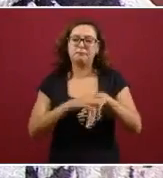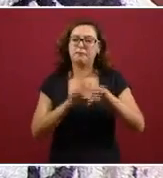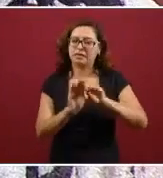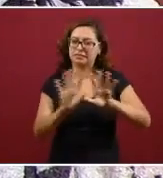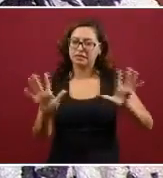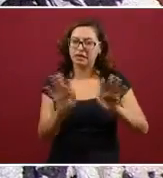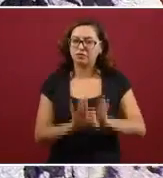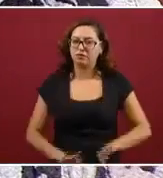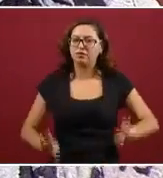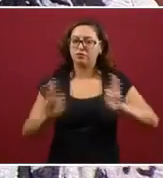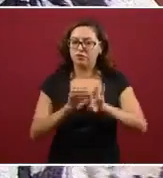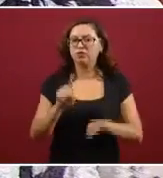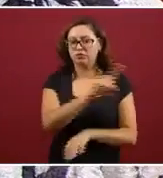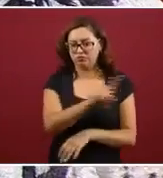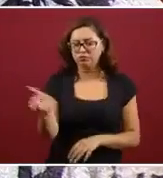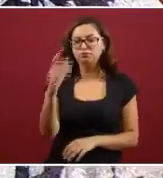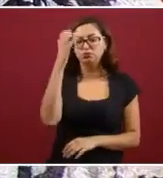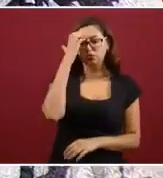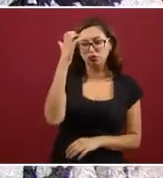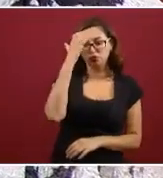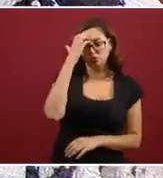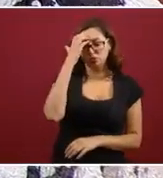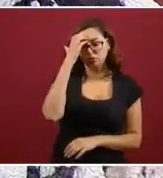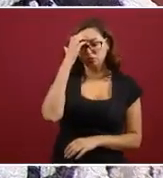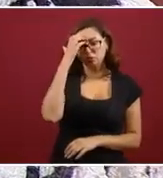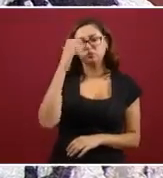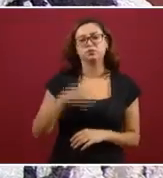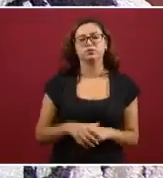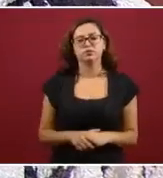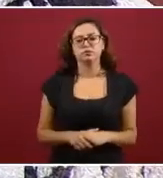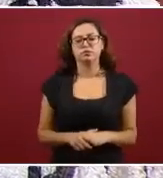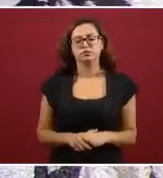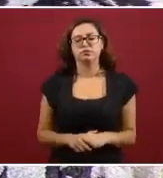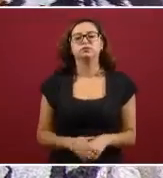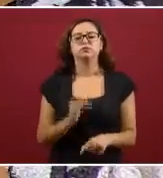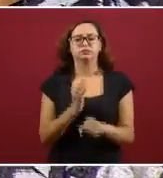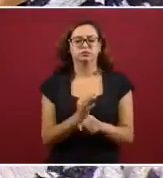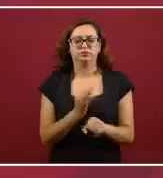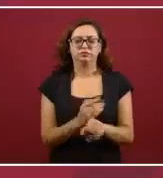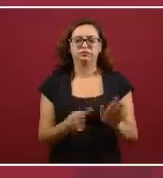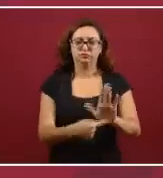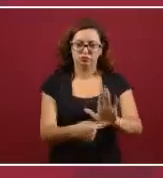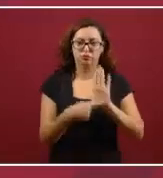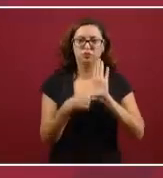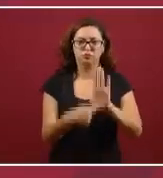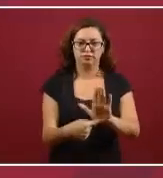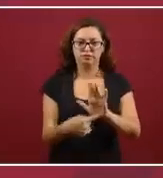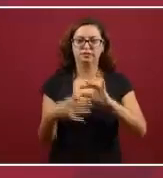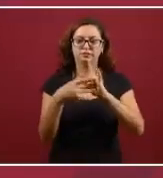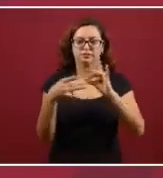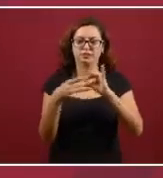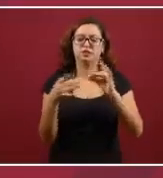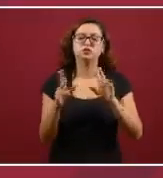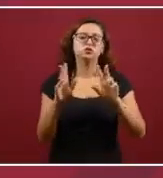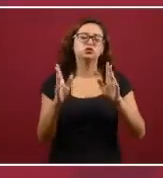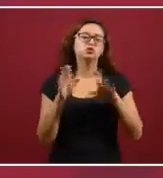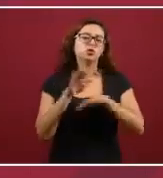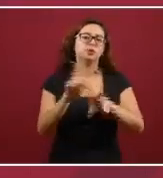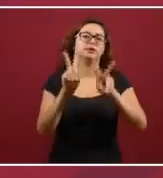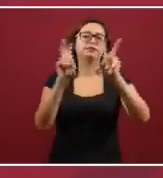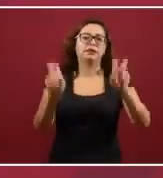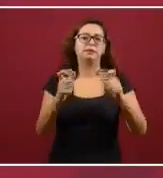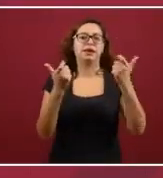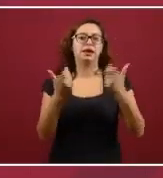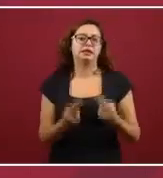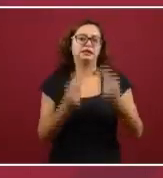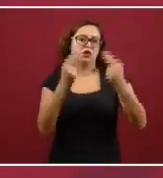importantes por razones que señalaré a continuación y que tienen que ver con los aranceles y tienen que ver con lo